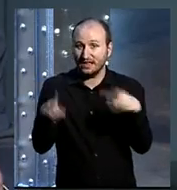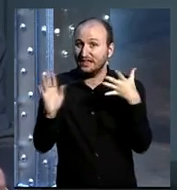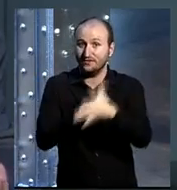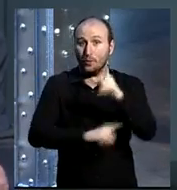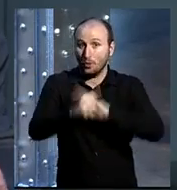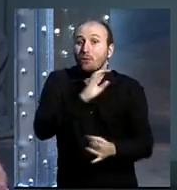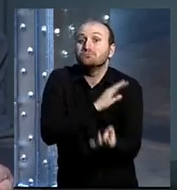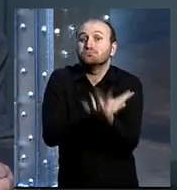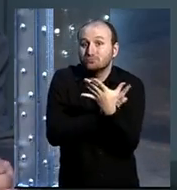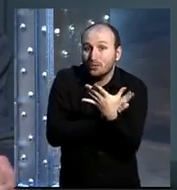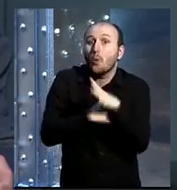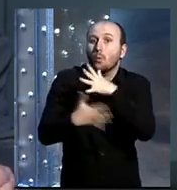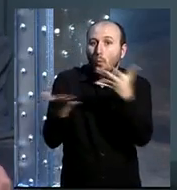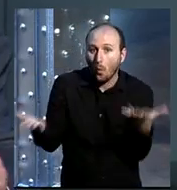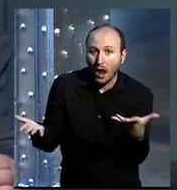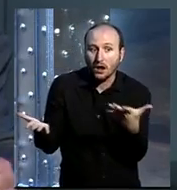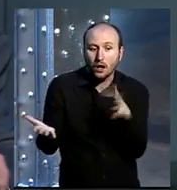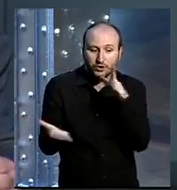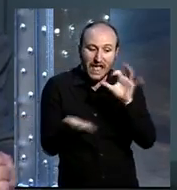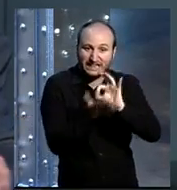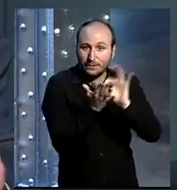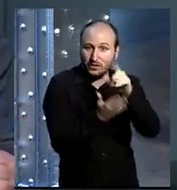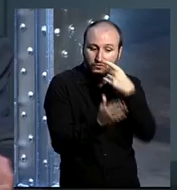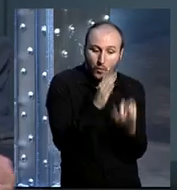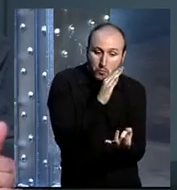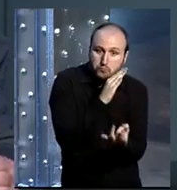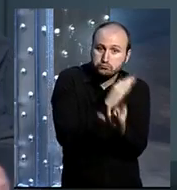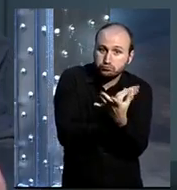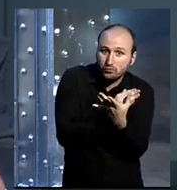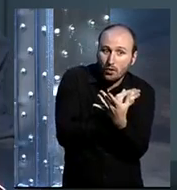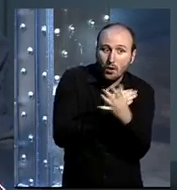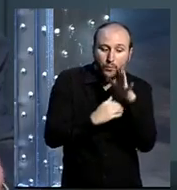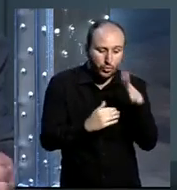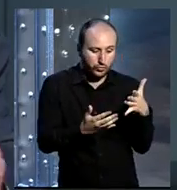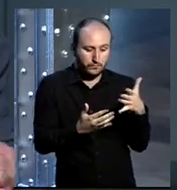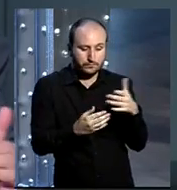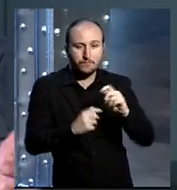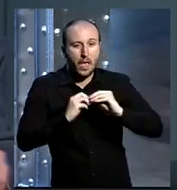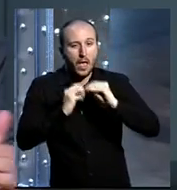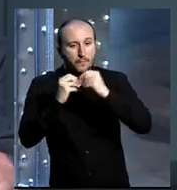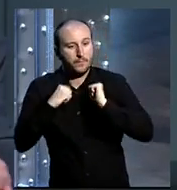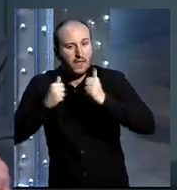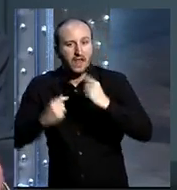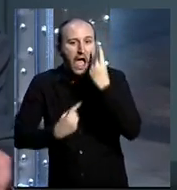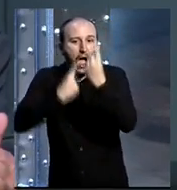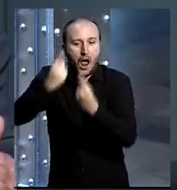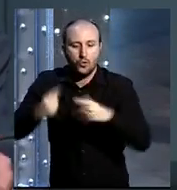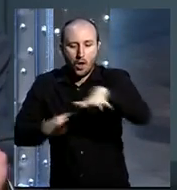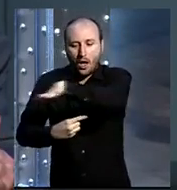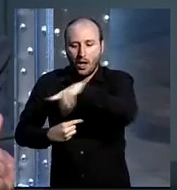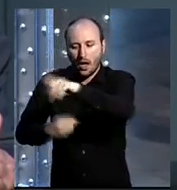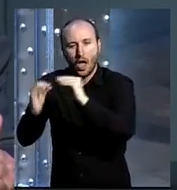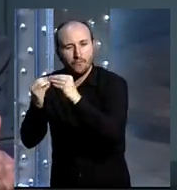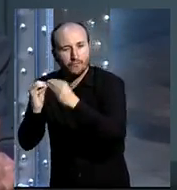es que como estos servicios se crean en por agentes que están en determinados territorios, pero luego